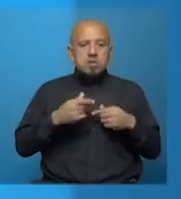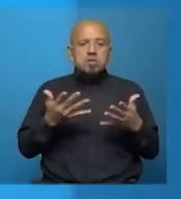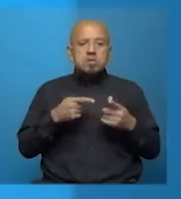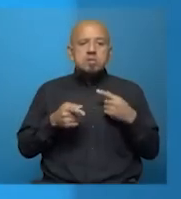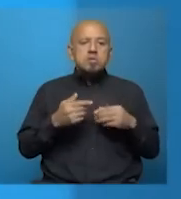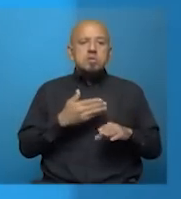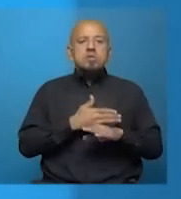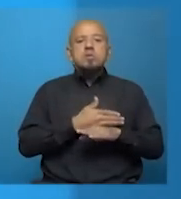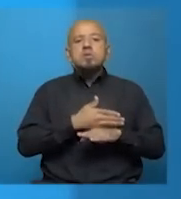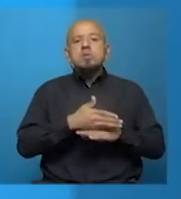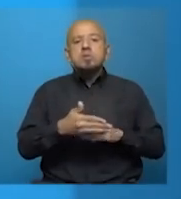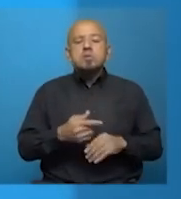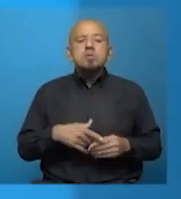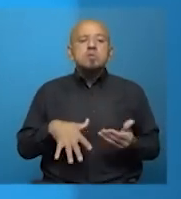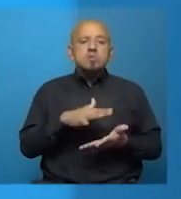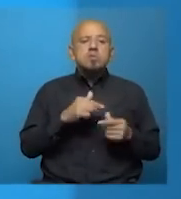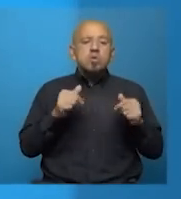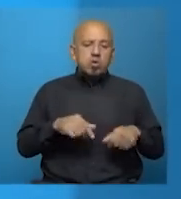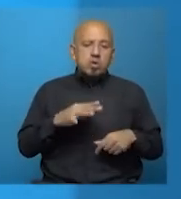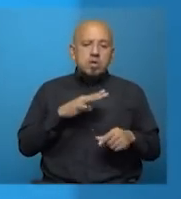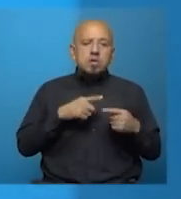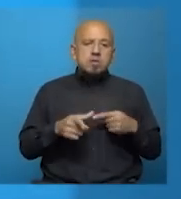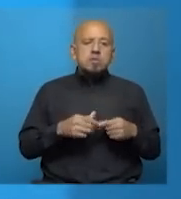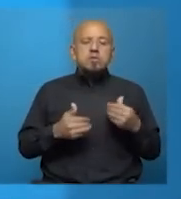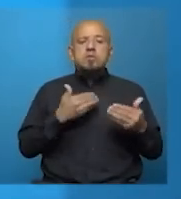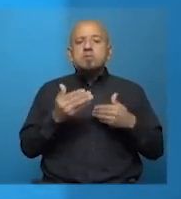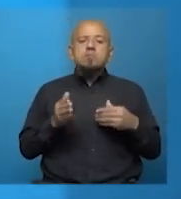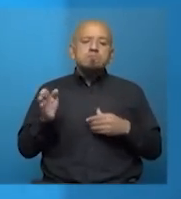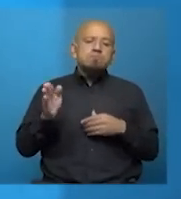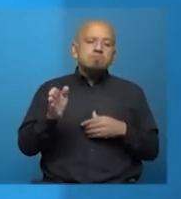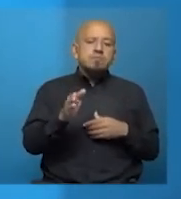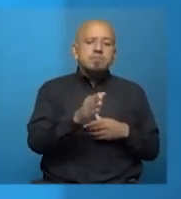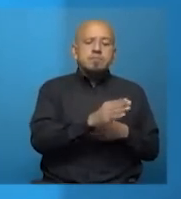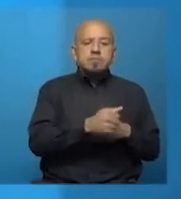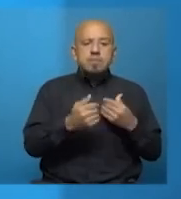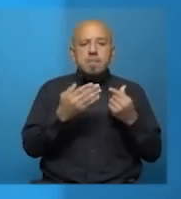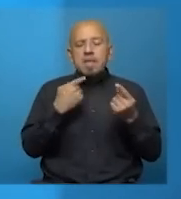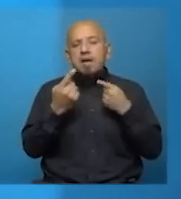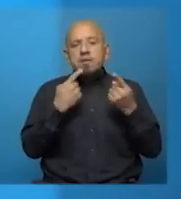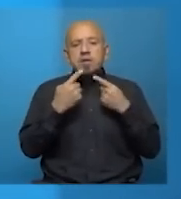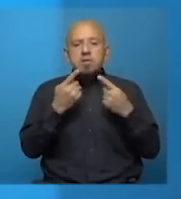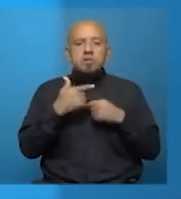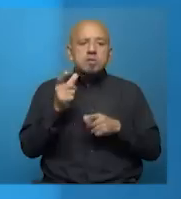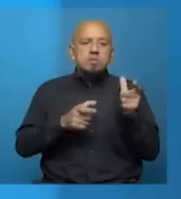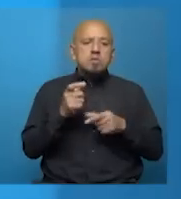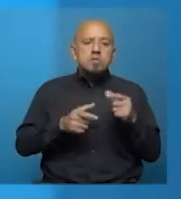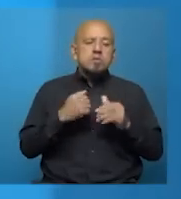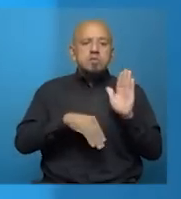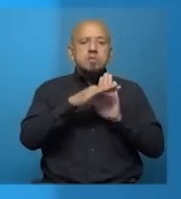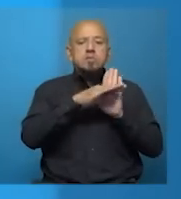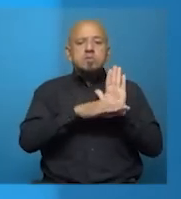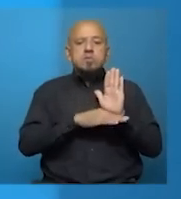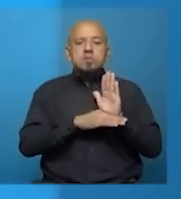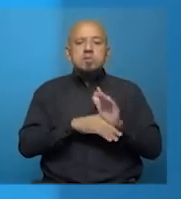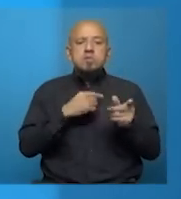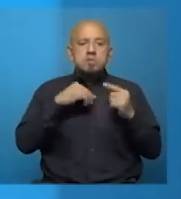fuimos revirtiendo esa situación y hoy estamos recorriendo el país, hablando con la gente, elaborando el programa. Para nosotros